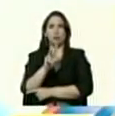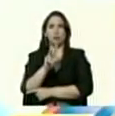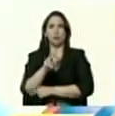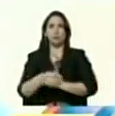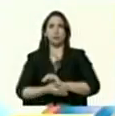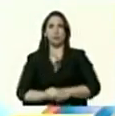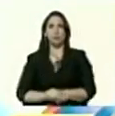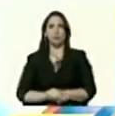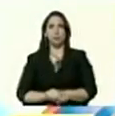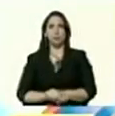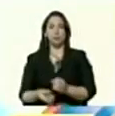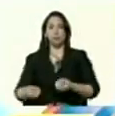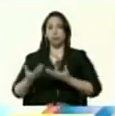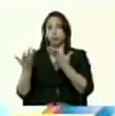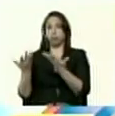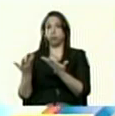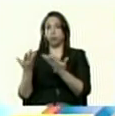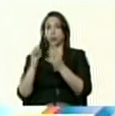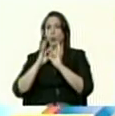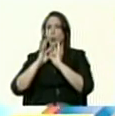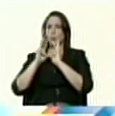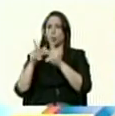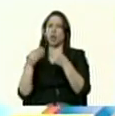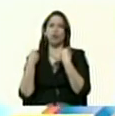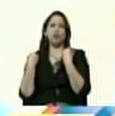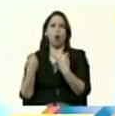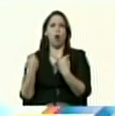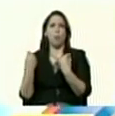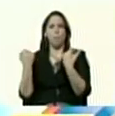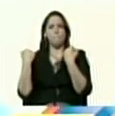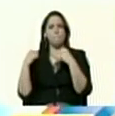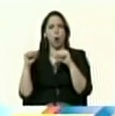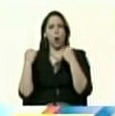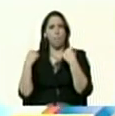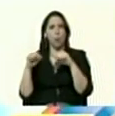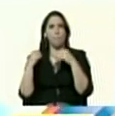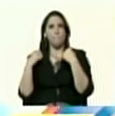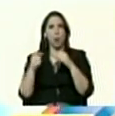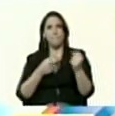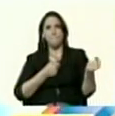y ha dado testimonios de cómo se preparó